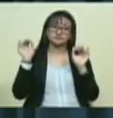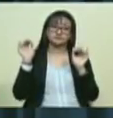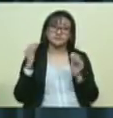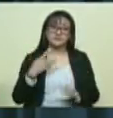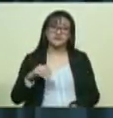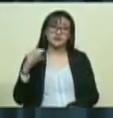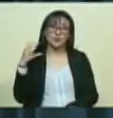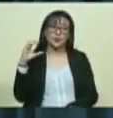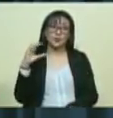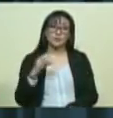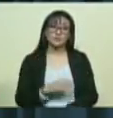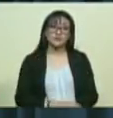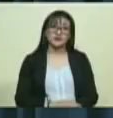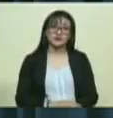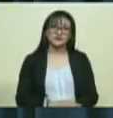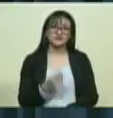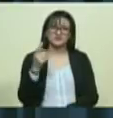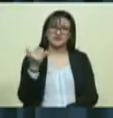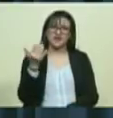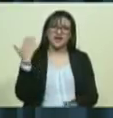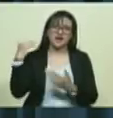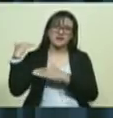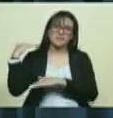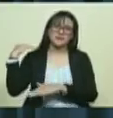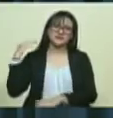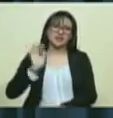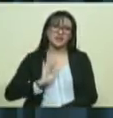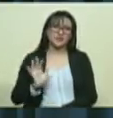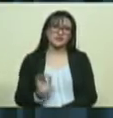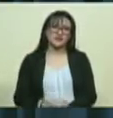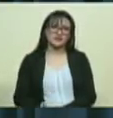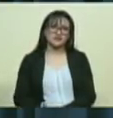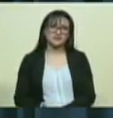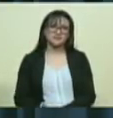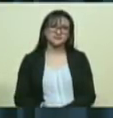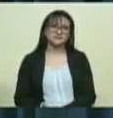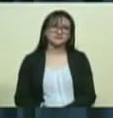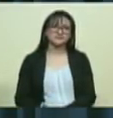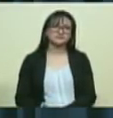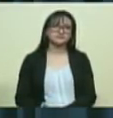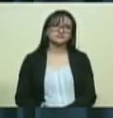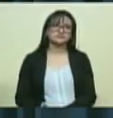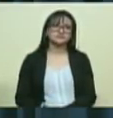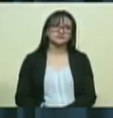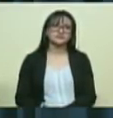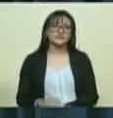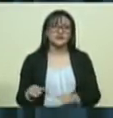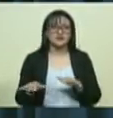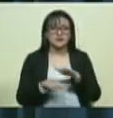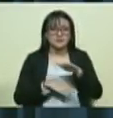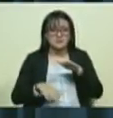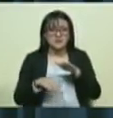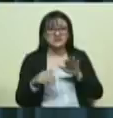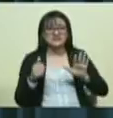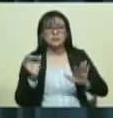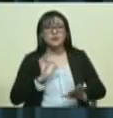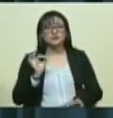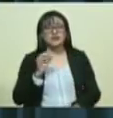santo ya usted es cosa del pasado una popularidad que está por debajo del 6%